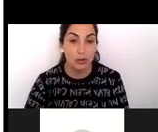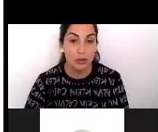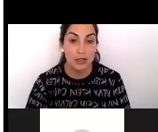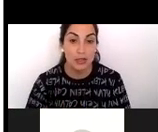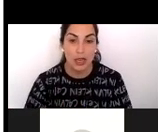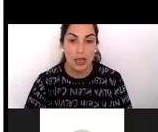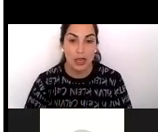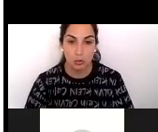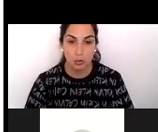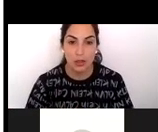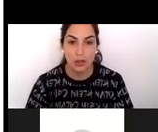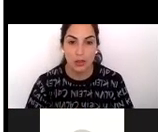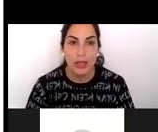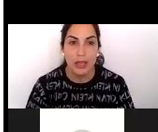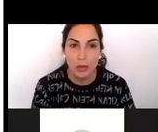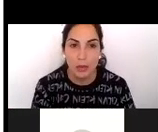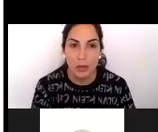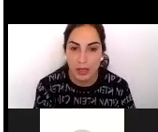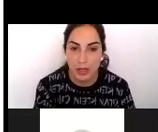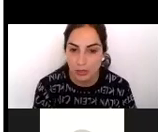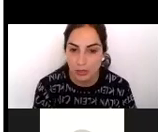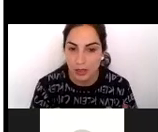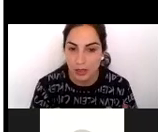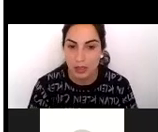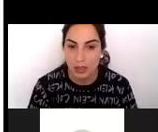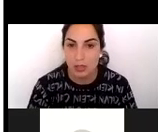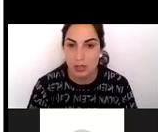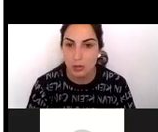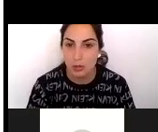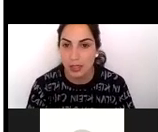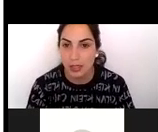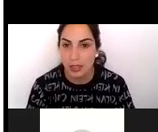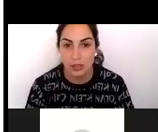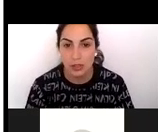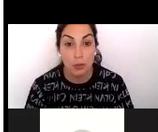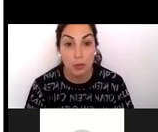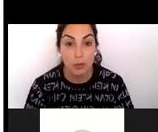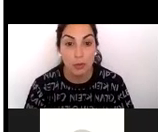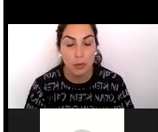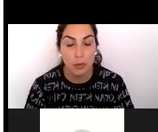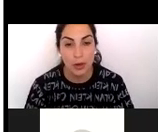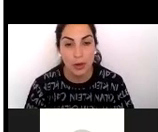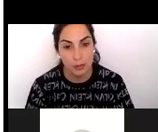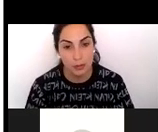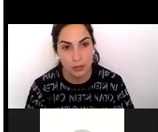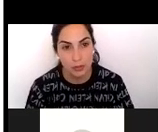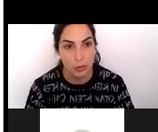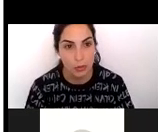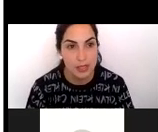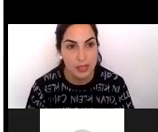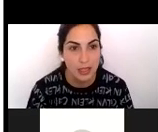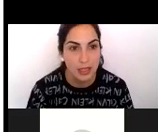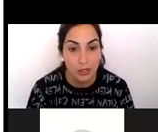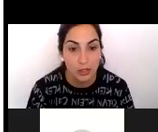de un aspecto más estructurado. En cambio, la cuarta es totalmente distinto, sigue una línea editorial un poquito más popular, como